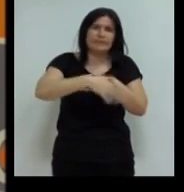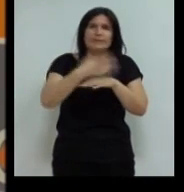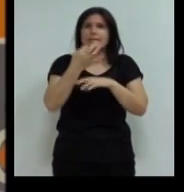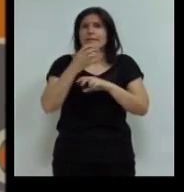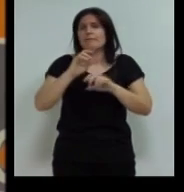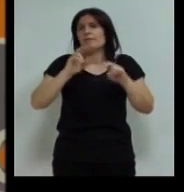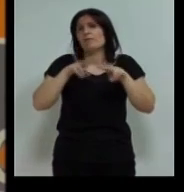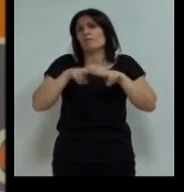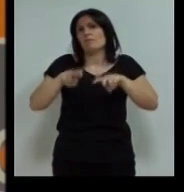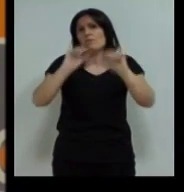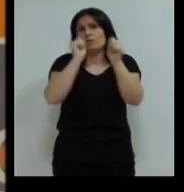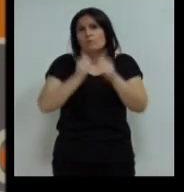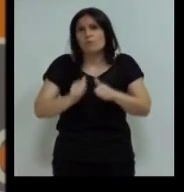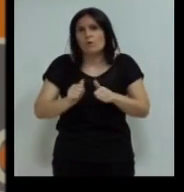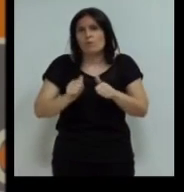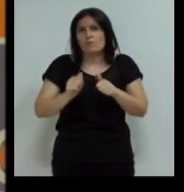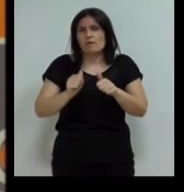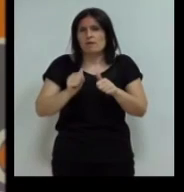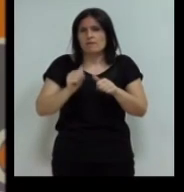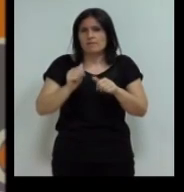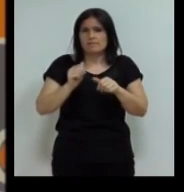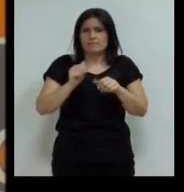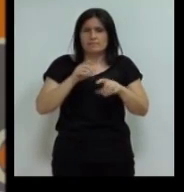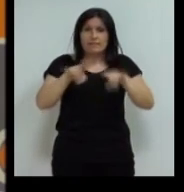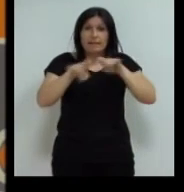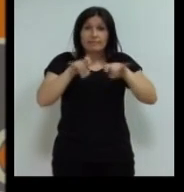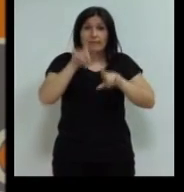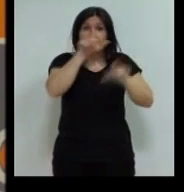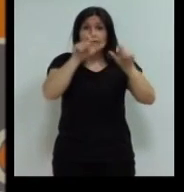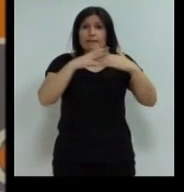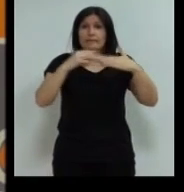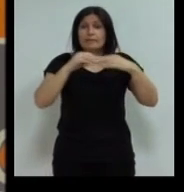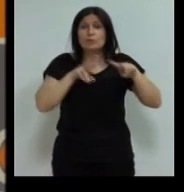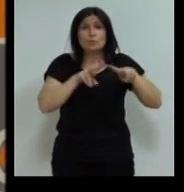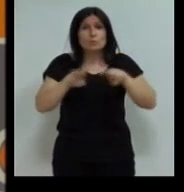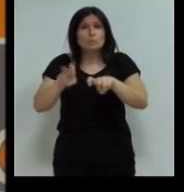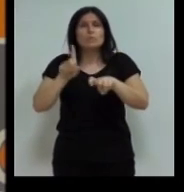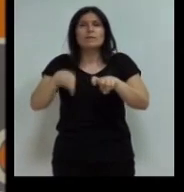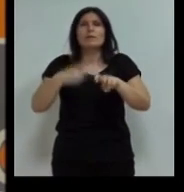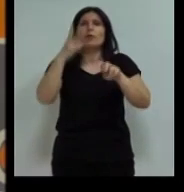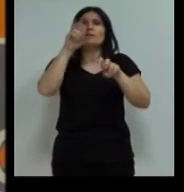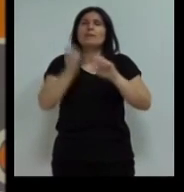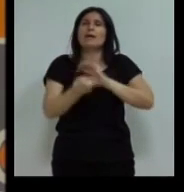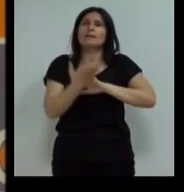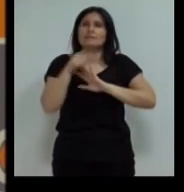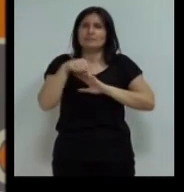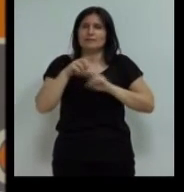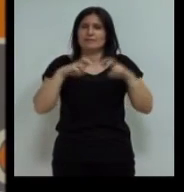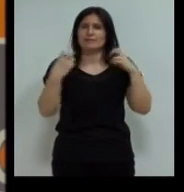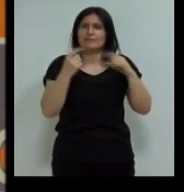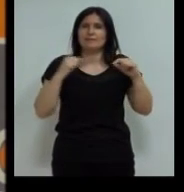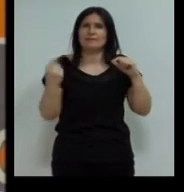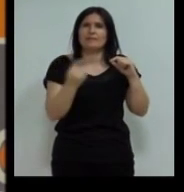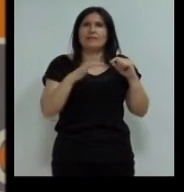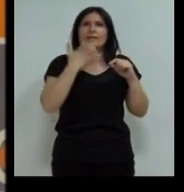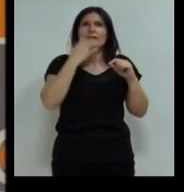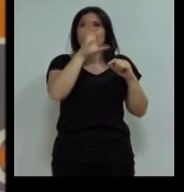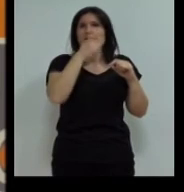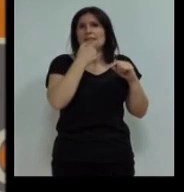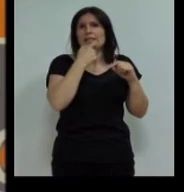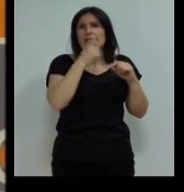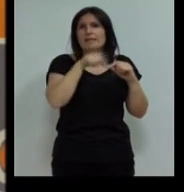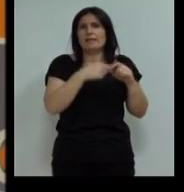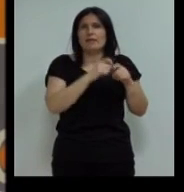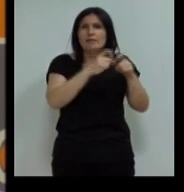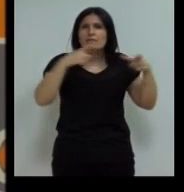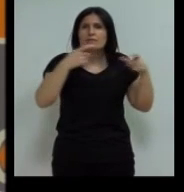formas de poder captar clientes. Un tema que comentaron también es que en Inglaterra se ha